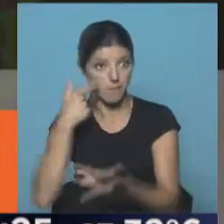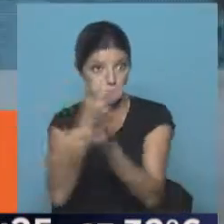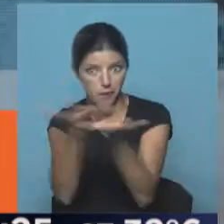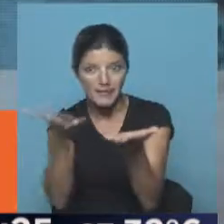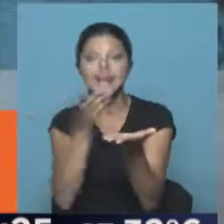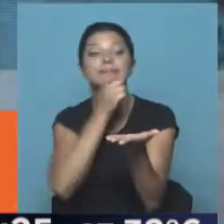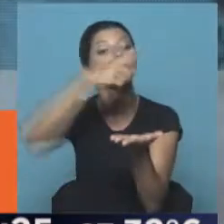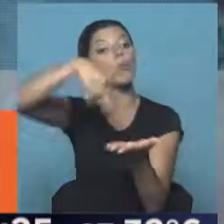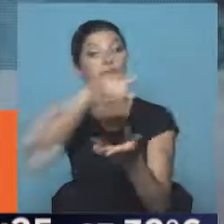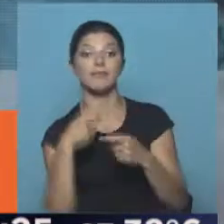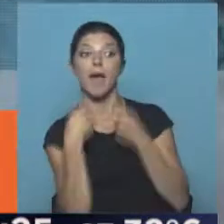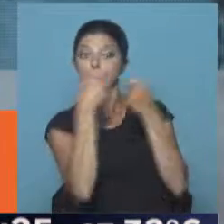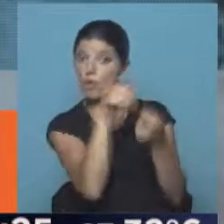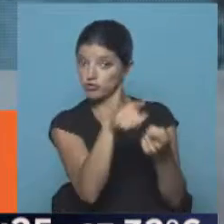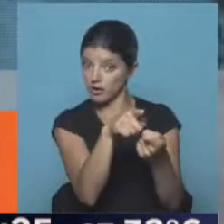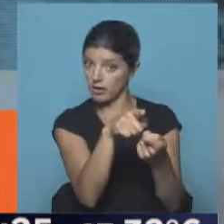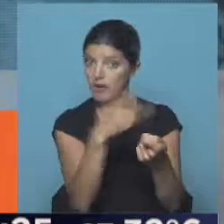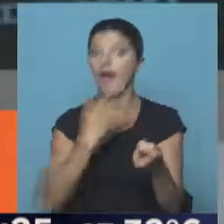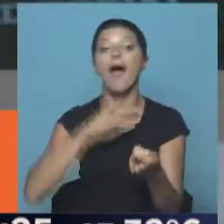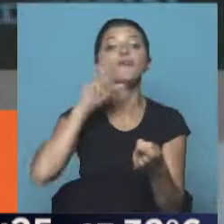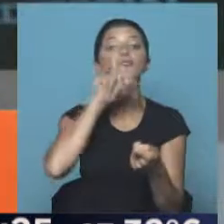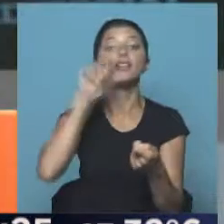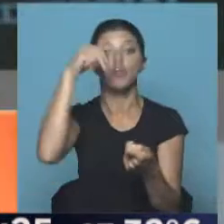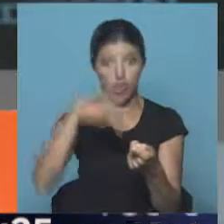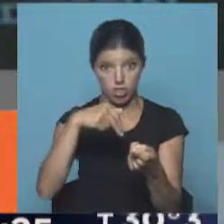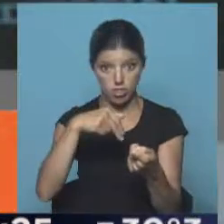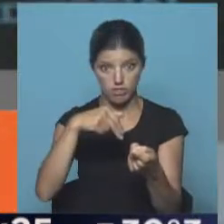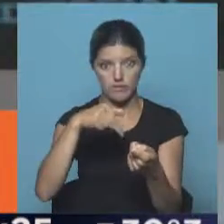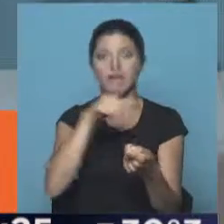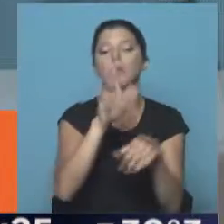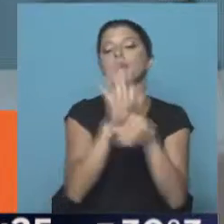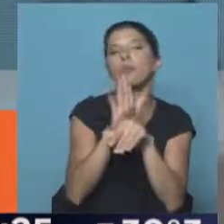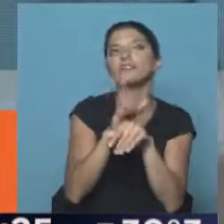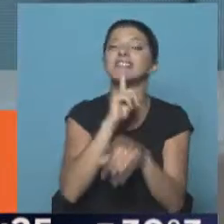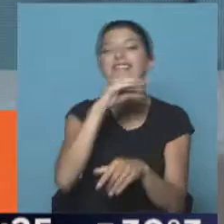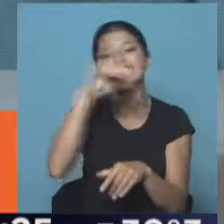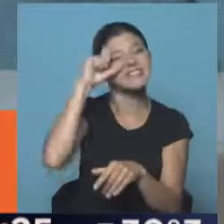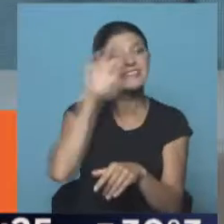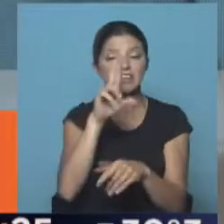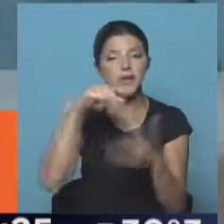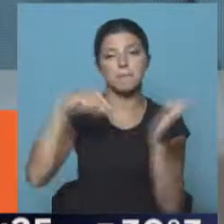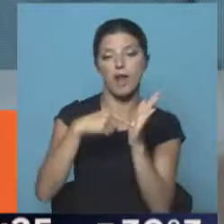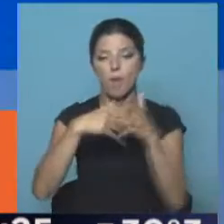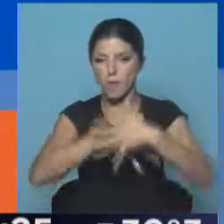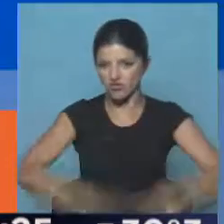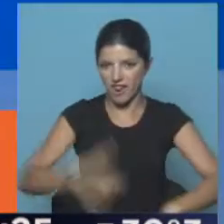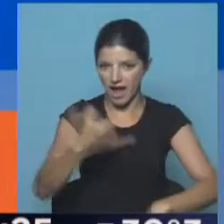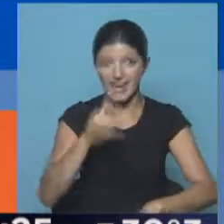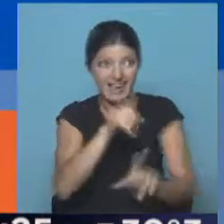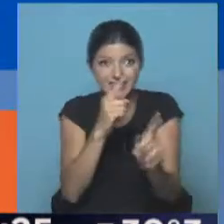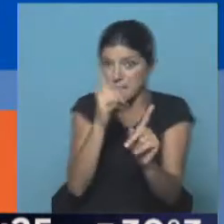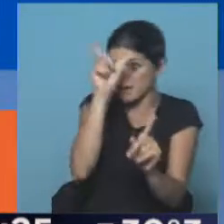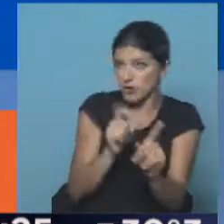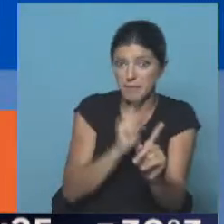van a votar a este hombre, que es más o menos Margaret Thatcher con polleras, como él mismo se define, lo que aquí viene